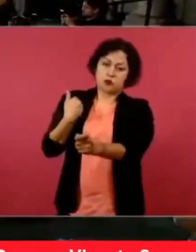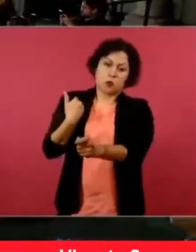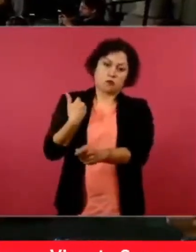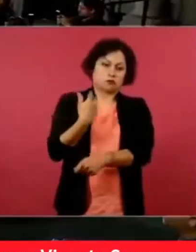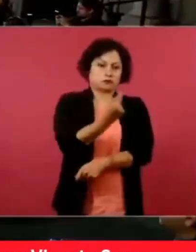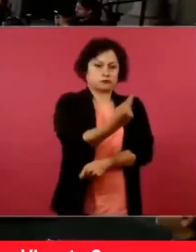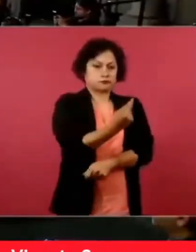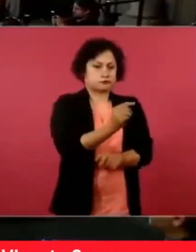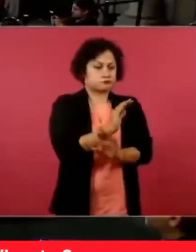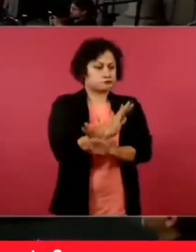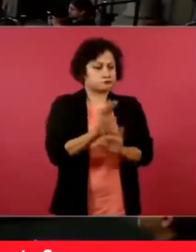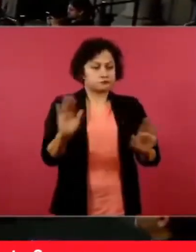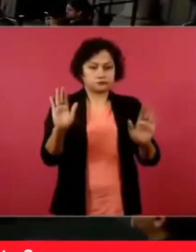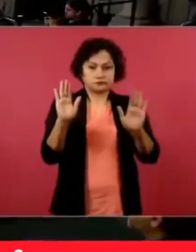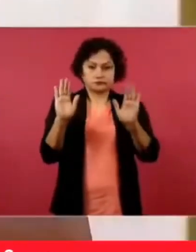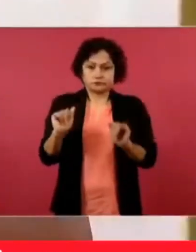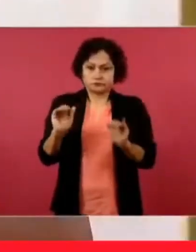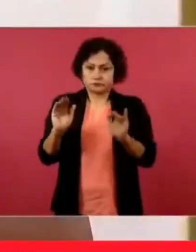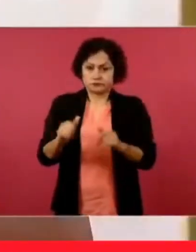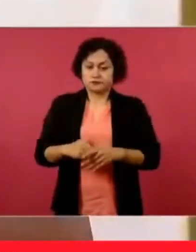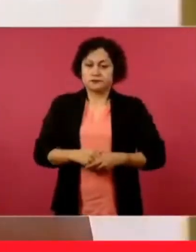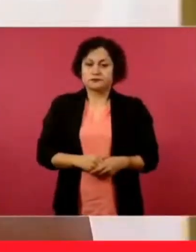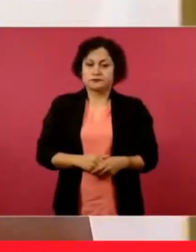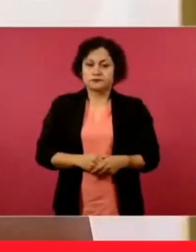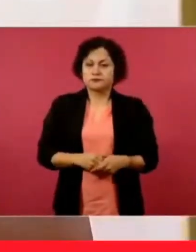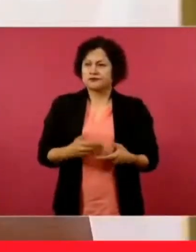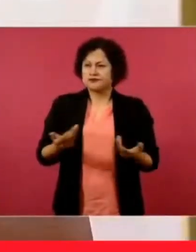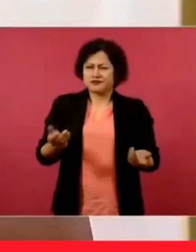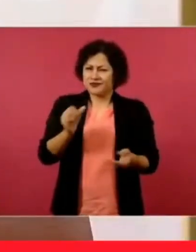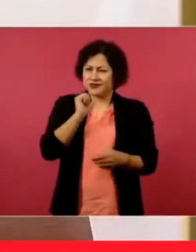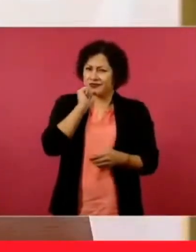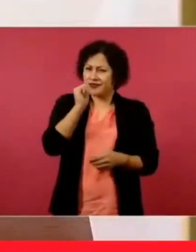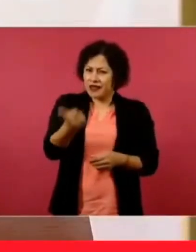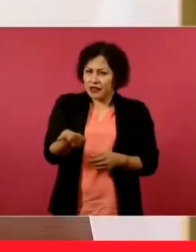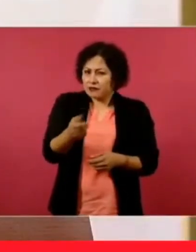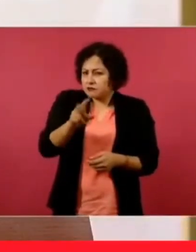Nada, no se planteó más que